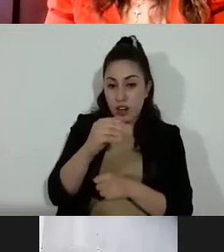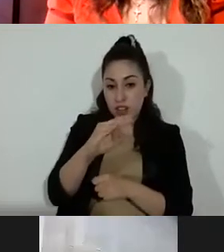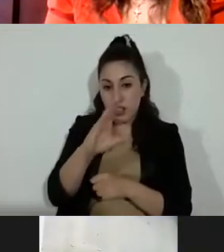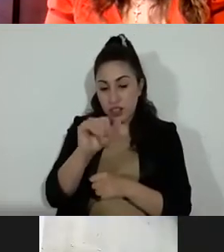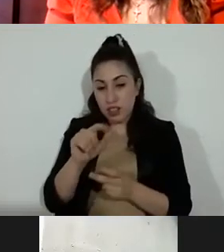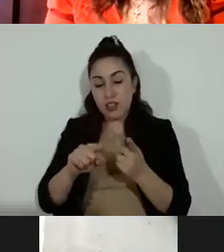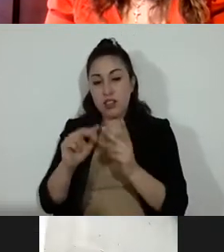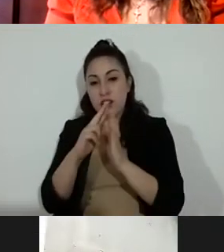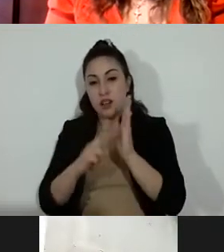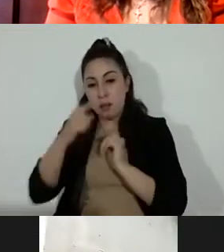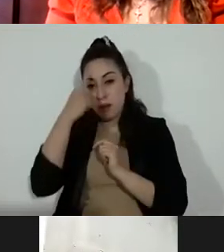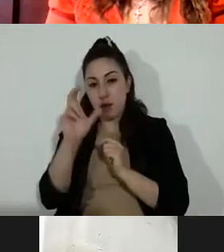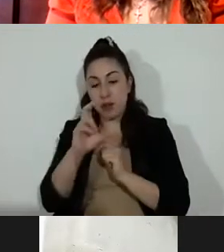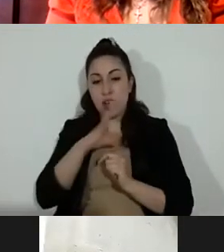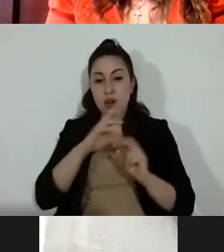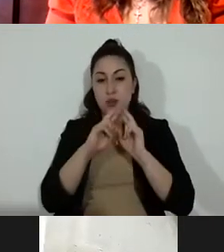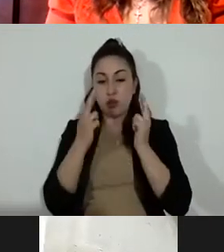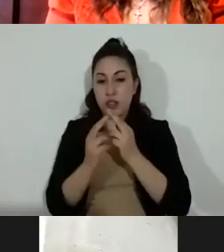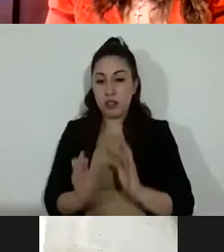las comparecencias de la glosa y